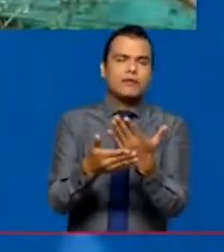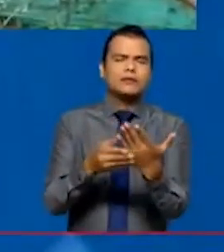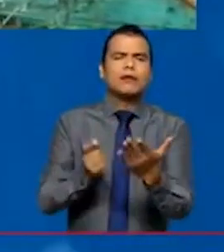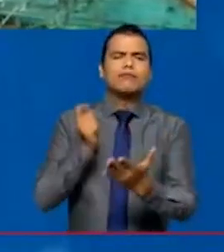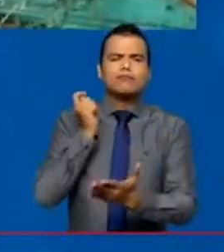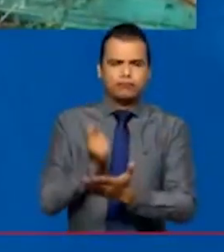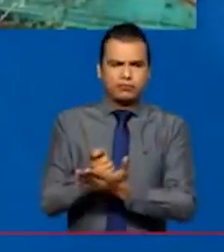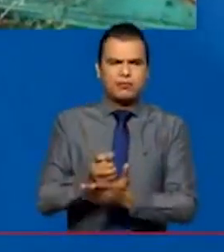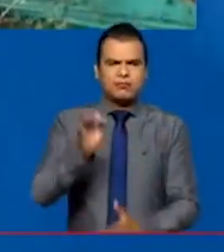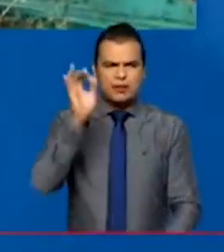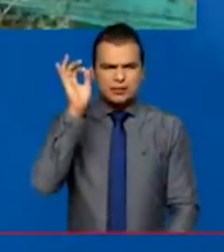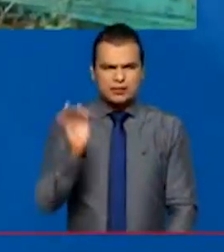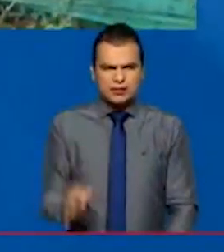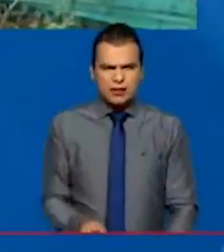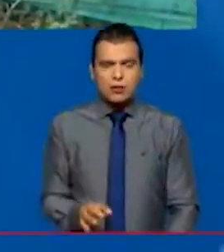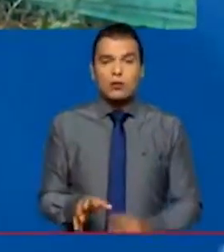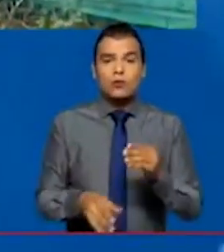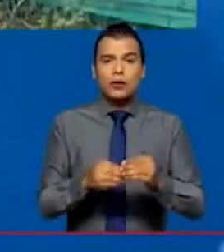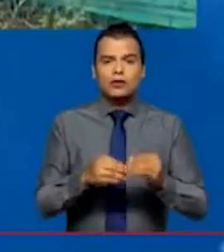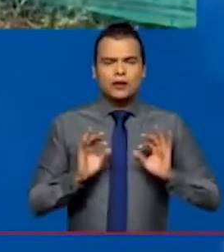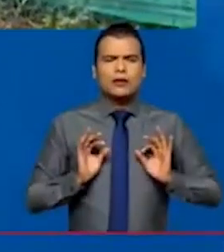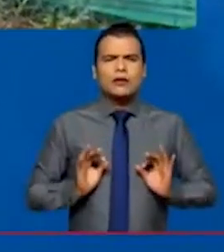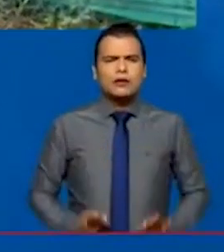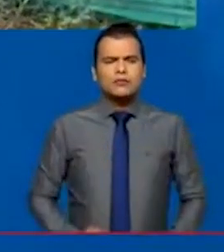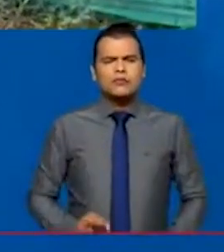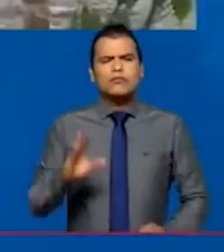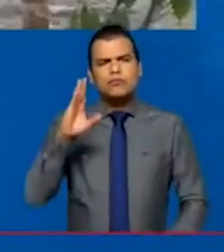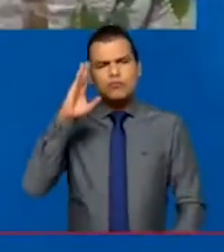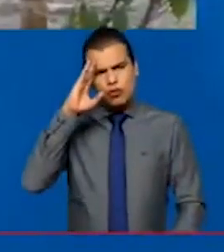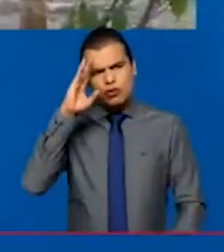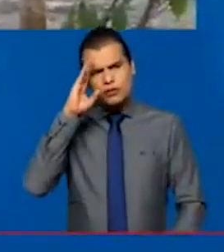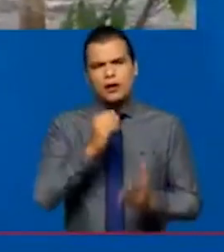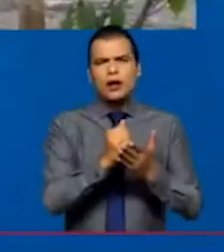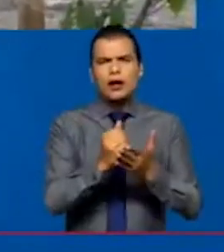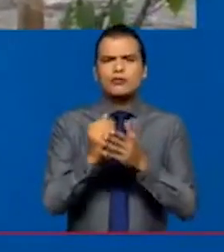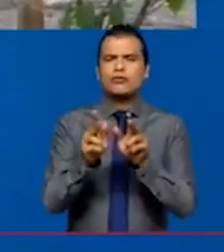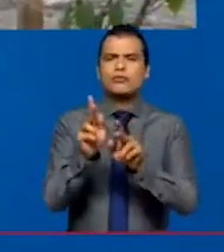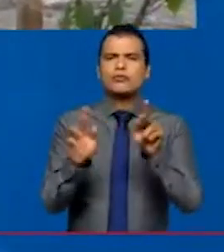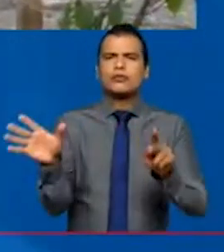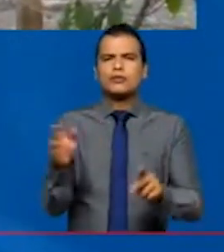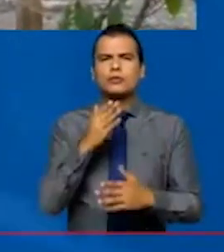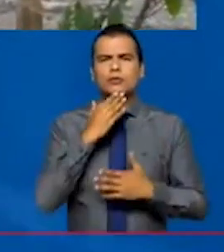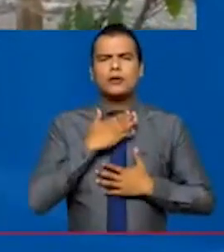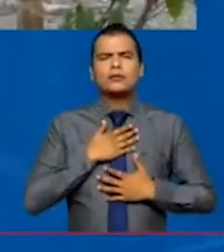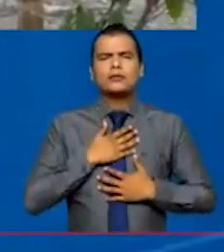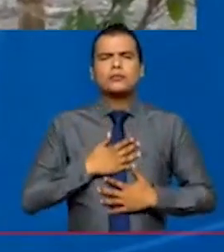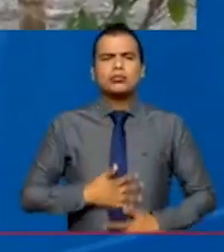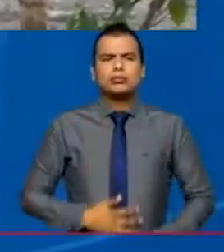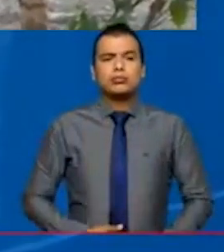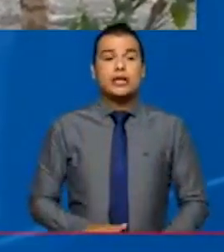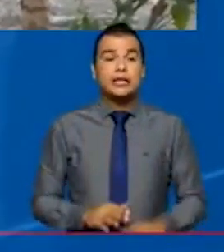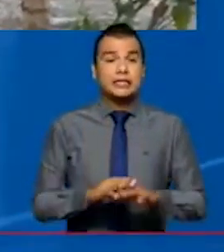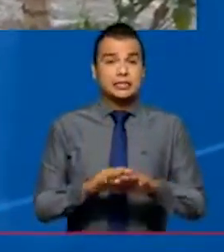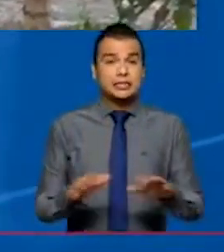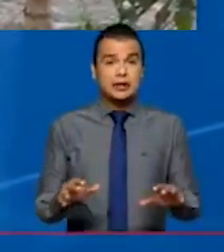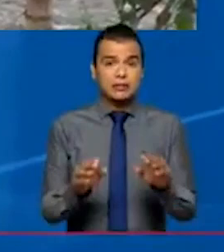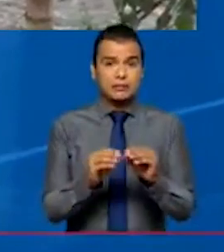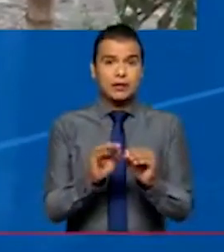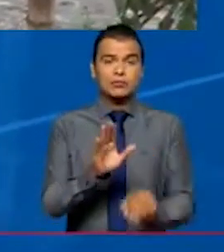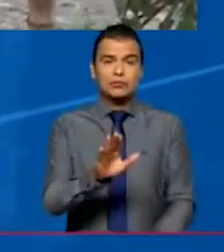Asimismo, capacidades de ejército y de policía para garantizar y devolver la tranquilidad a todos los tulueños. Mire, y es que justamente ustedes han hecho una